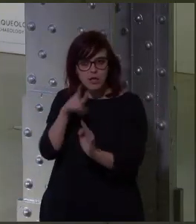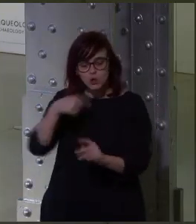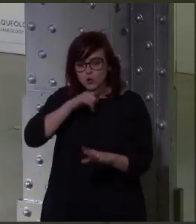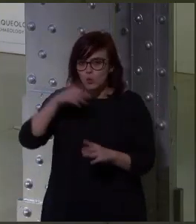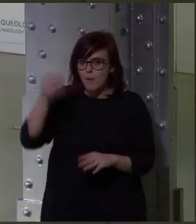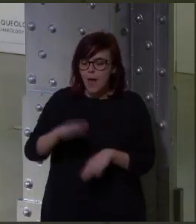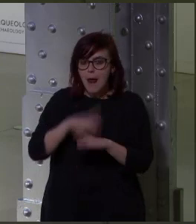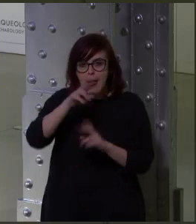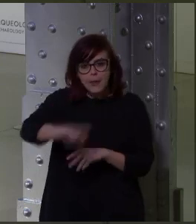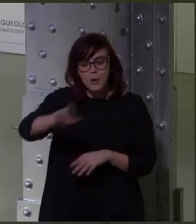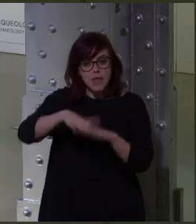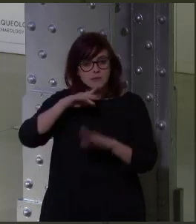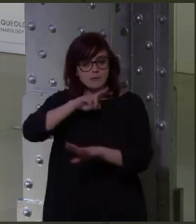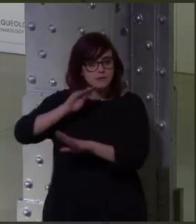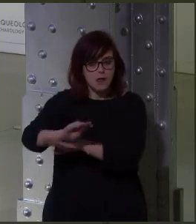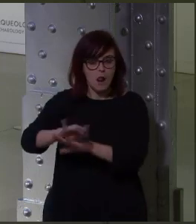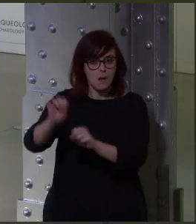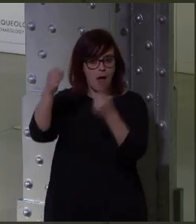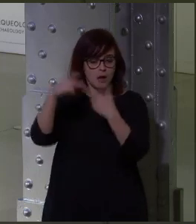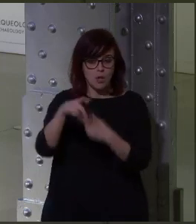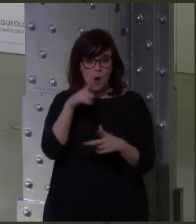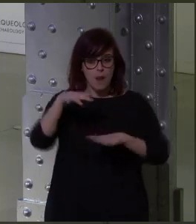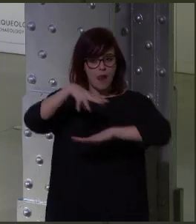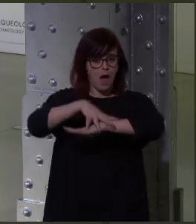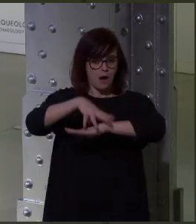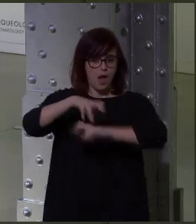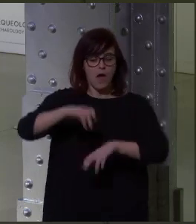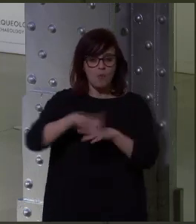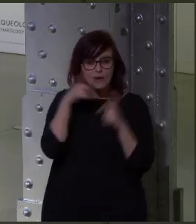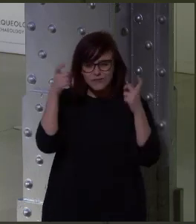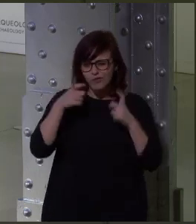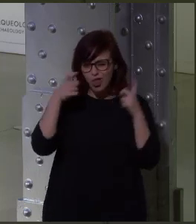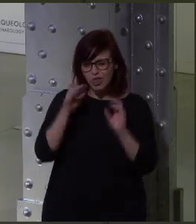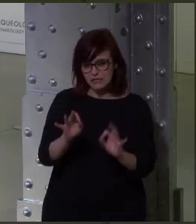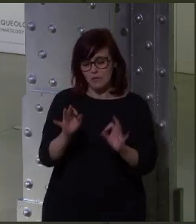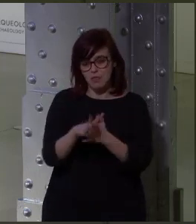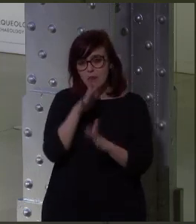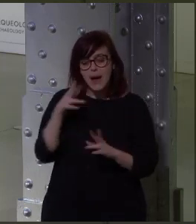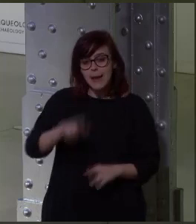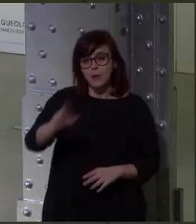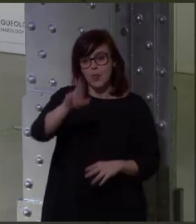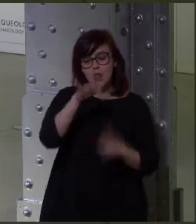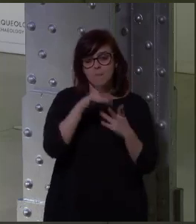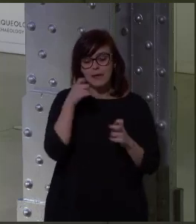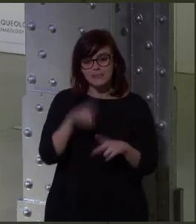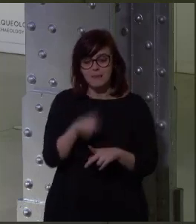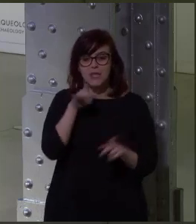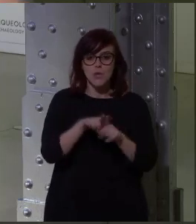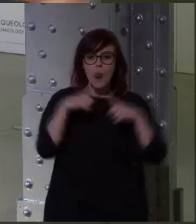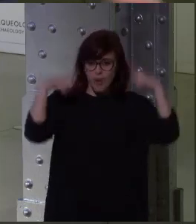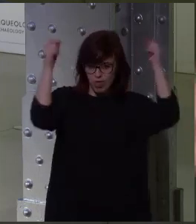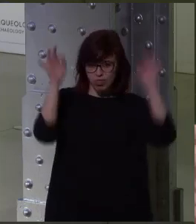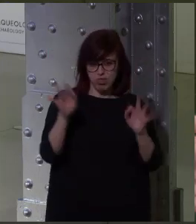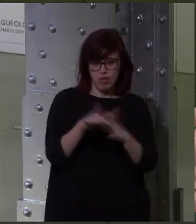y recuperar. Creo que la nacra seguramente, porque ahora mismo hay muchísimo esfuerzo puesto en su recuperación. Eso pasó con el lince, por